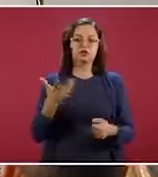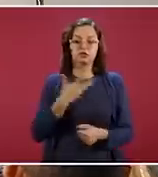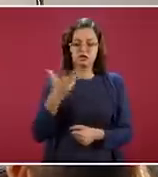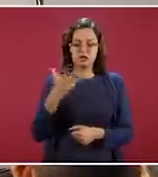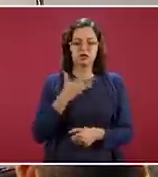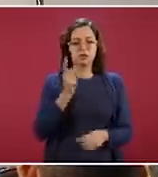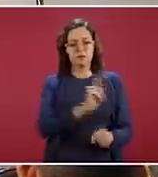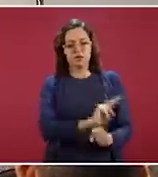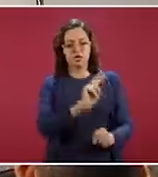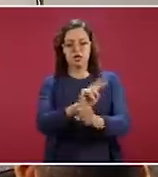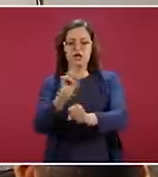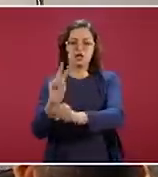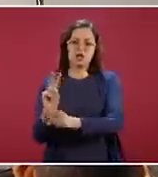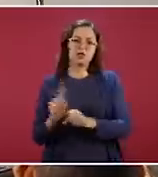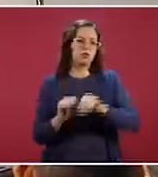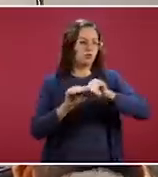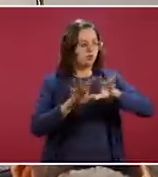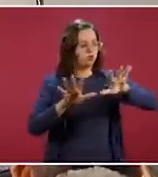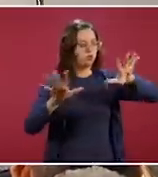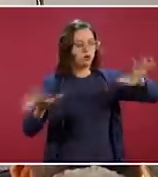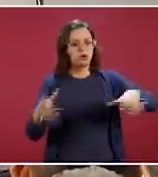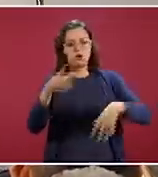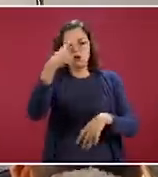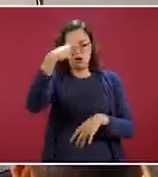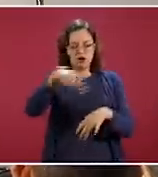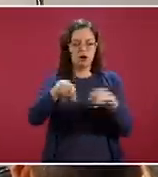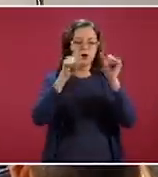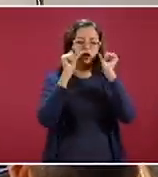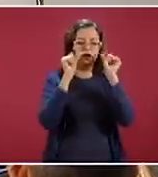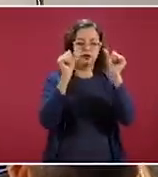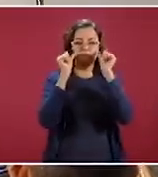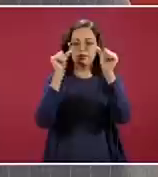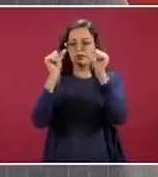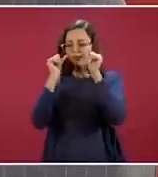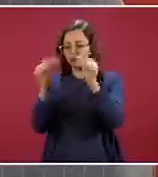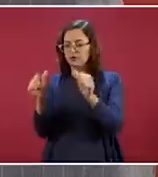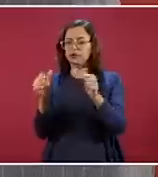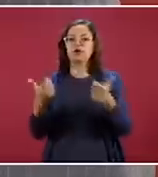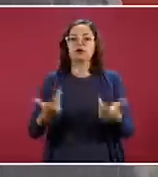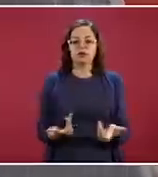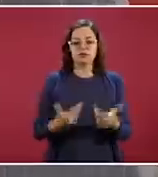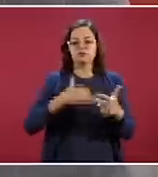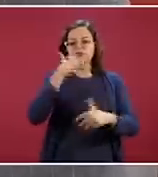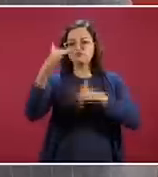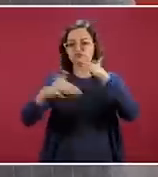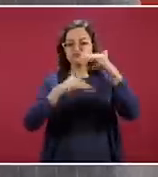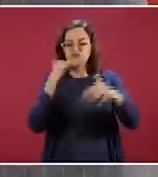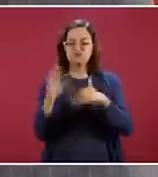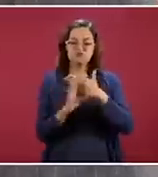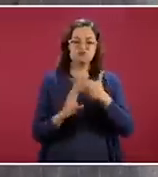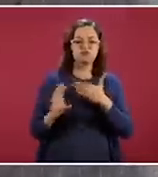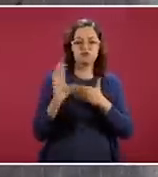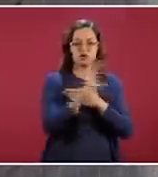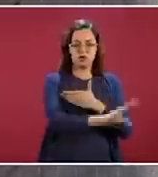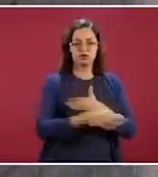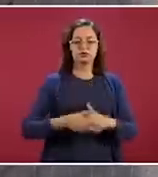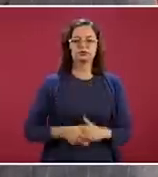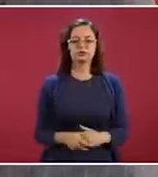de observadores para atender y evitar y combatir la corrupción. En